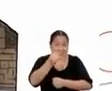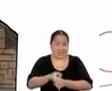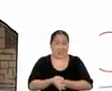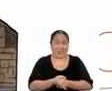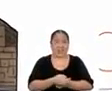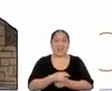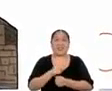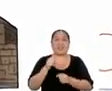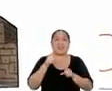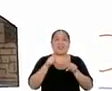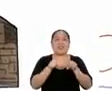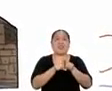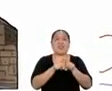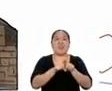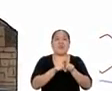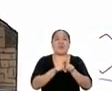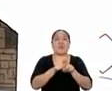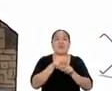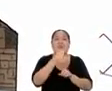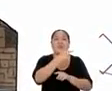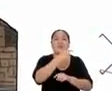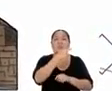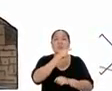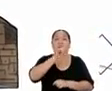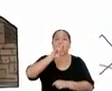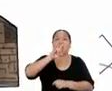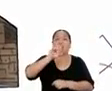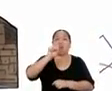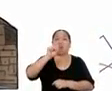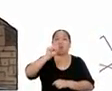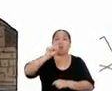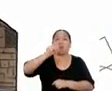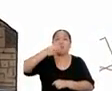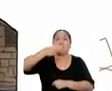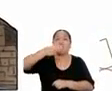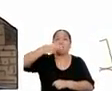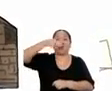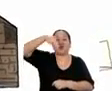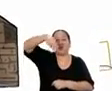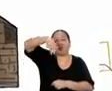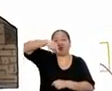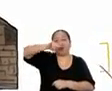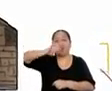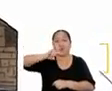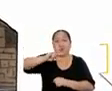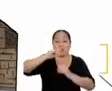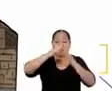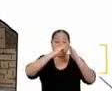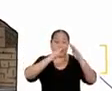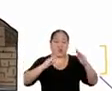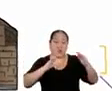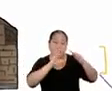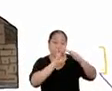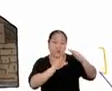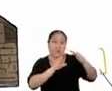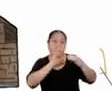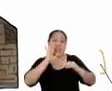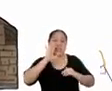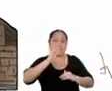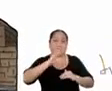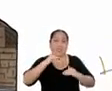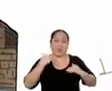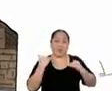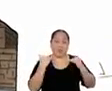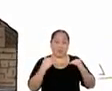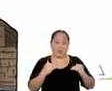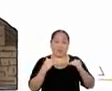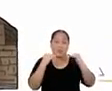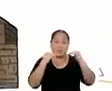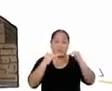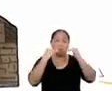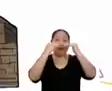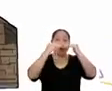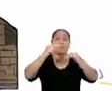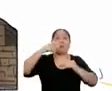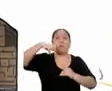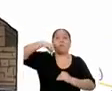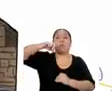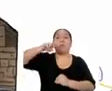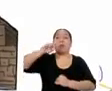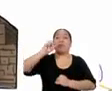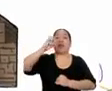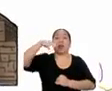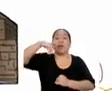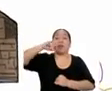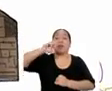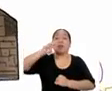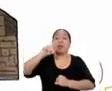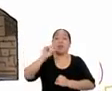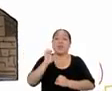del Ushnu, una pirámide de 5 plataformas, también llamada pirámide escalonada.